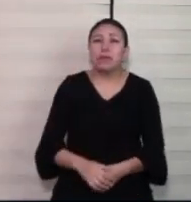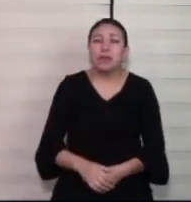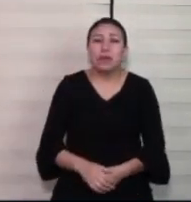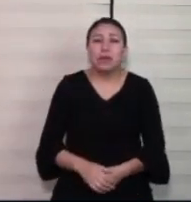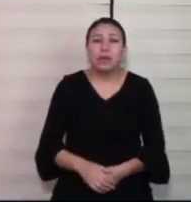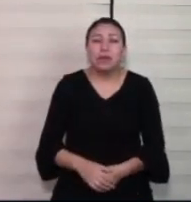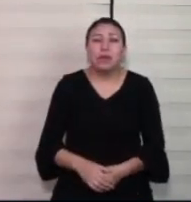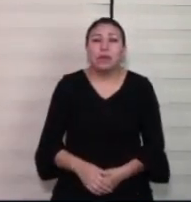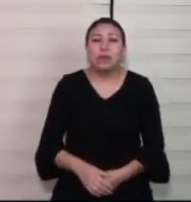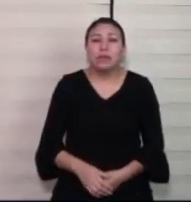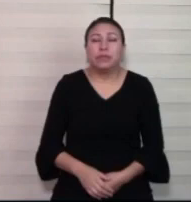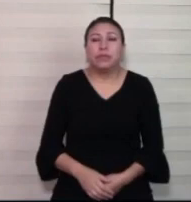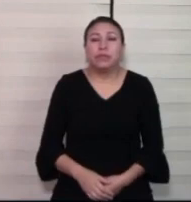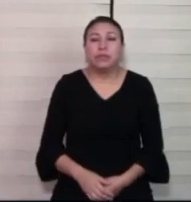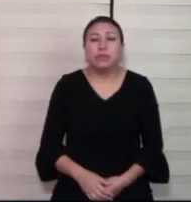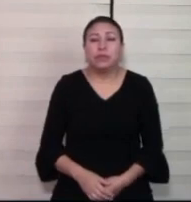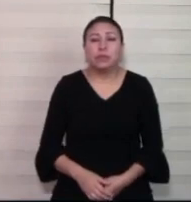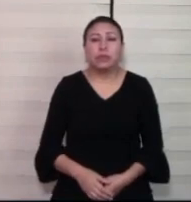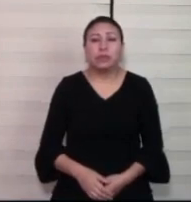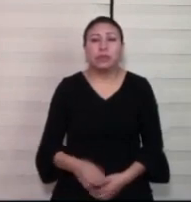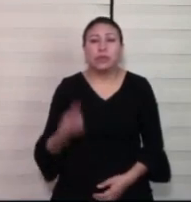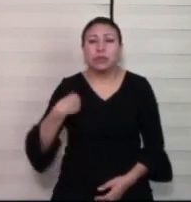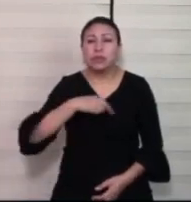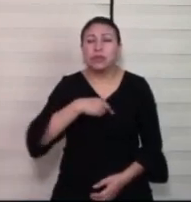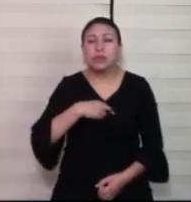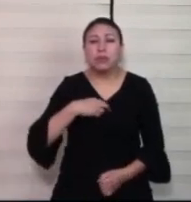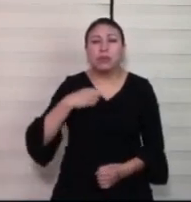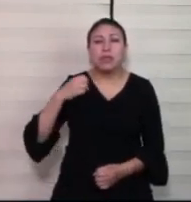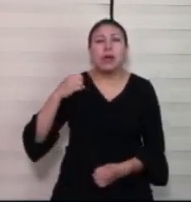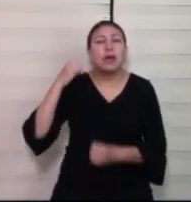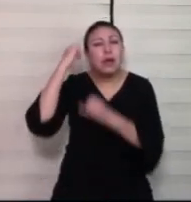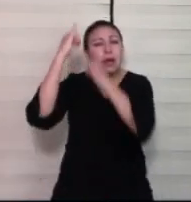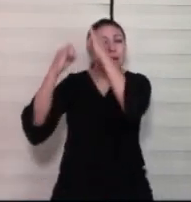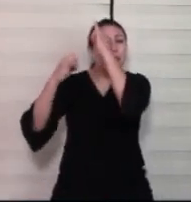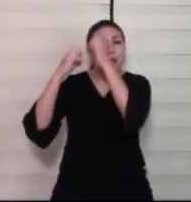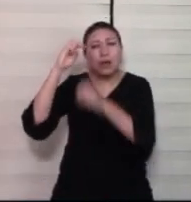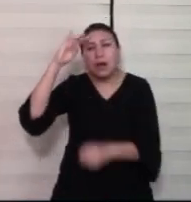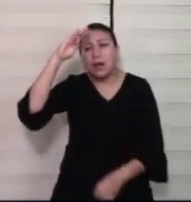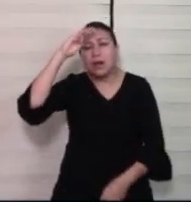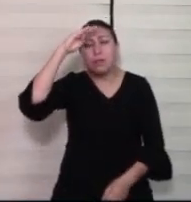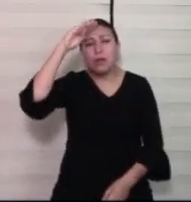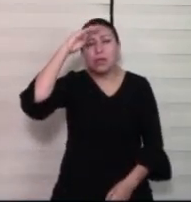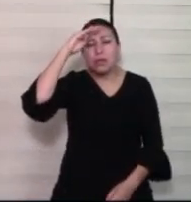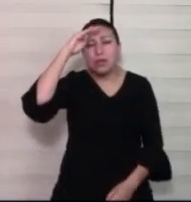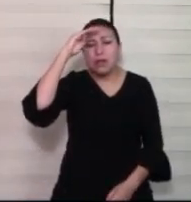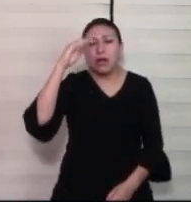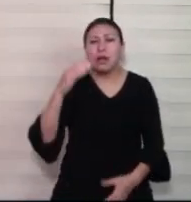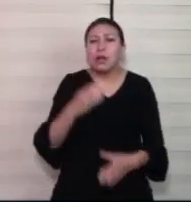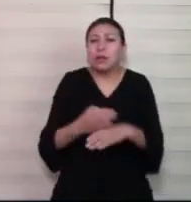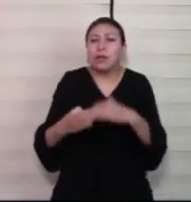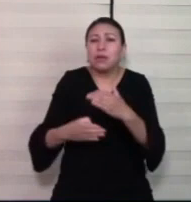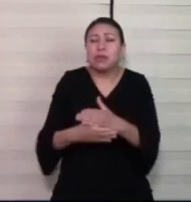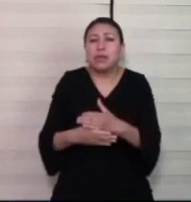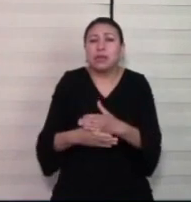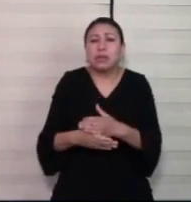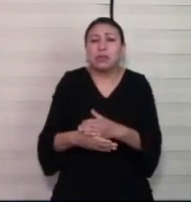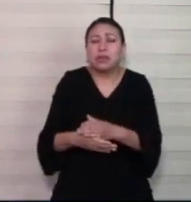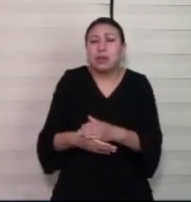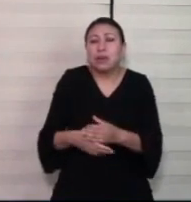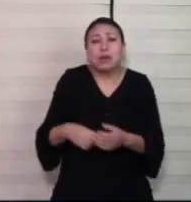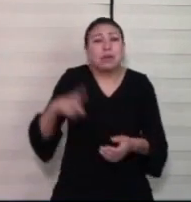que vamos ahora a imaginar, a pensar, a estipular cosas que no son